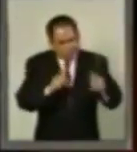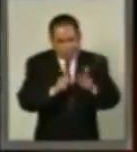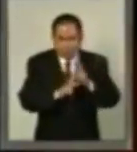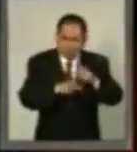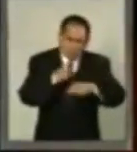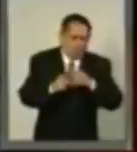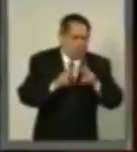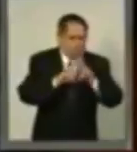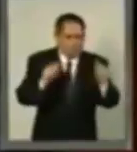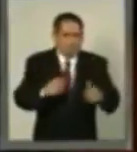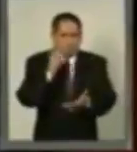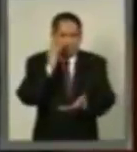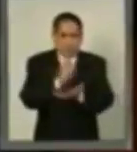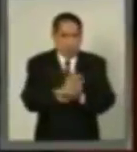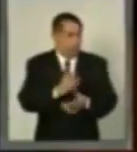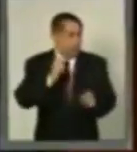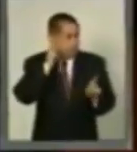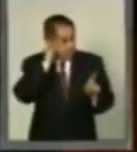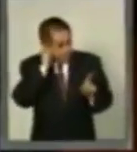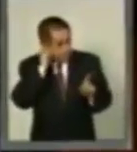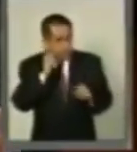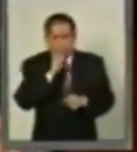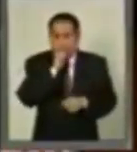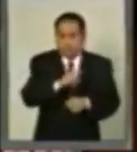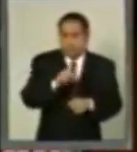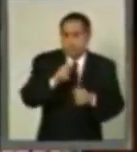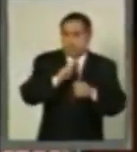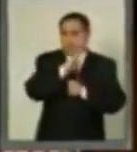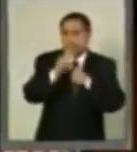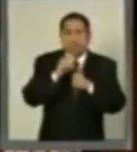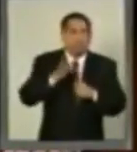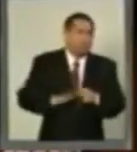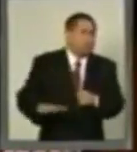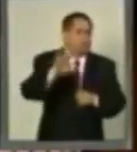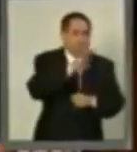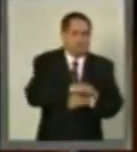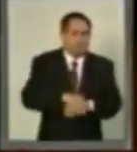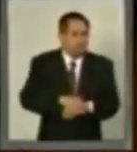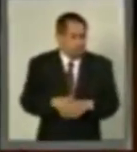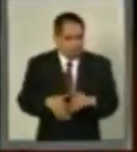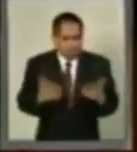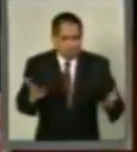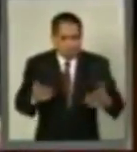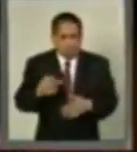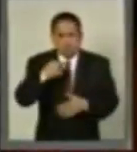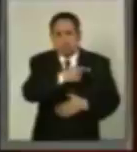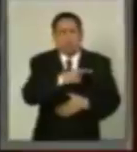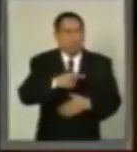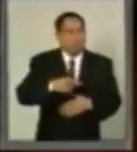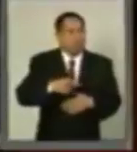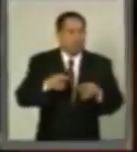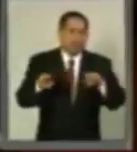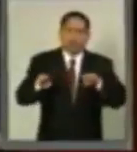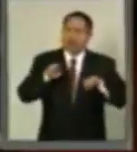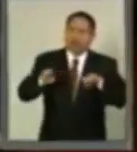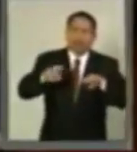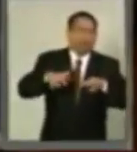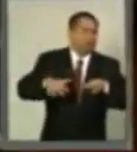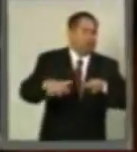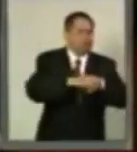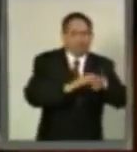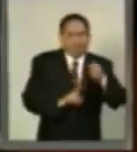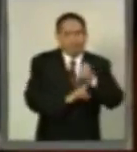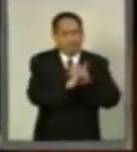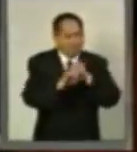no solamente en la ciudad de La Paz, sino en el país. Y ahí está en materia de gobernabilidad